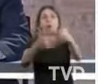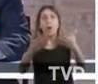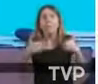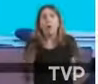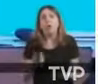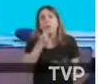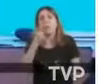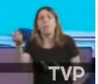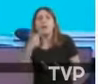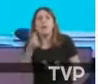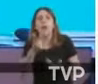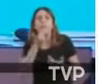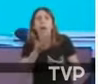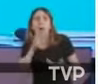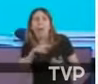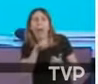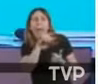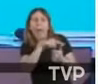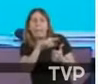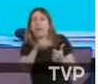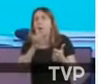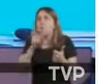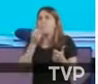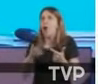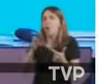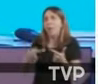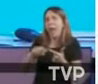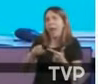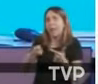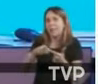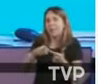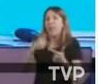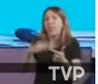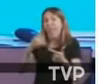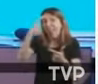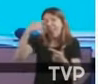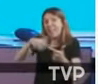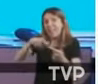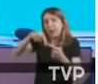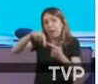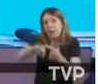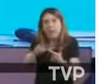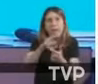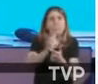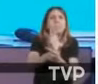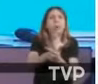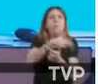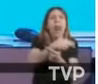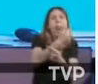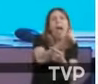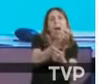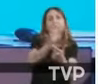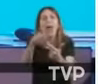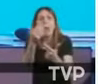dice vamos por este camino o por el otro camino, hay que entender cuál es la implicancia del camino A o del camino B y cuál